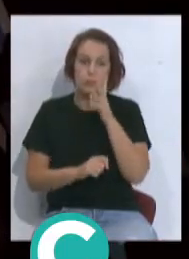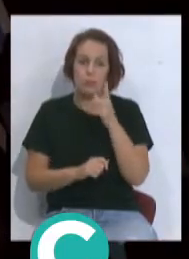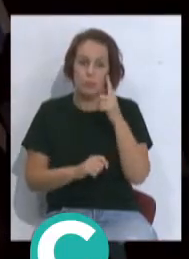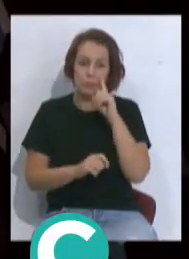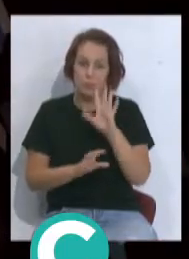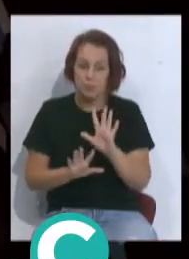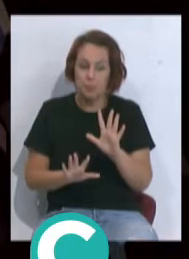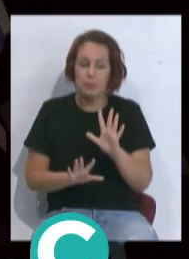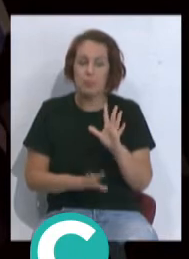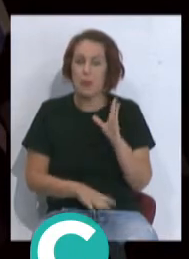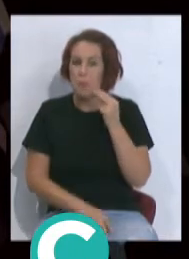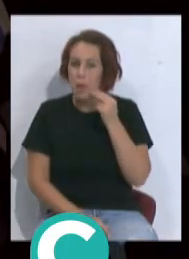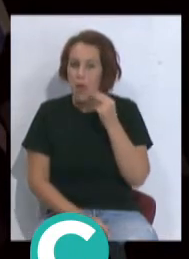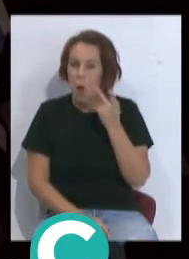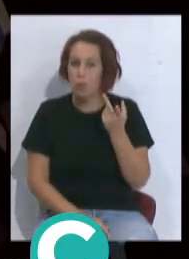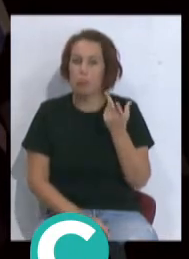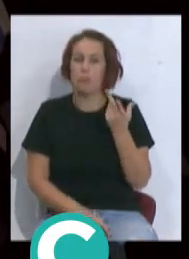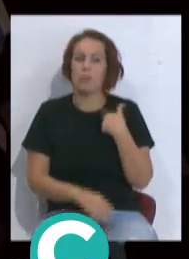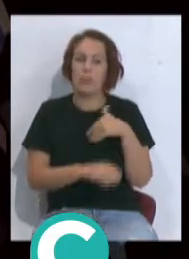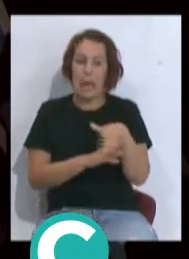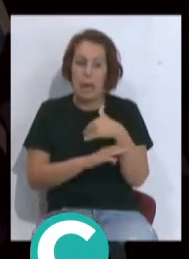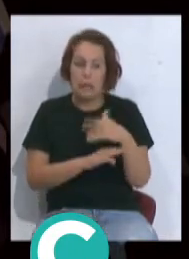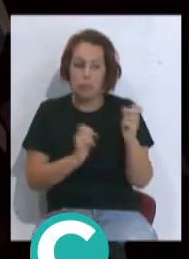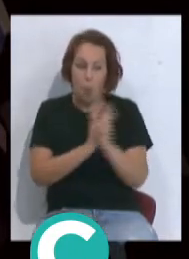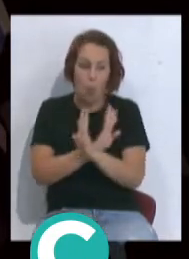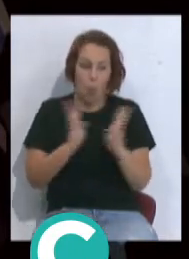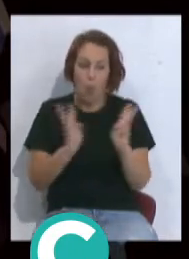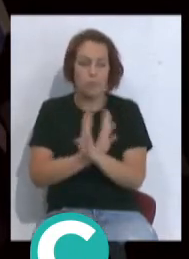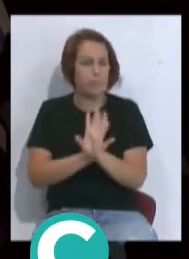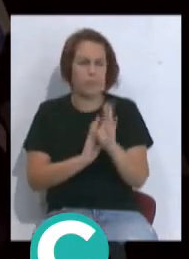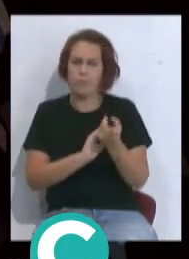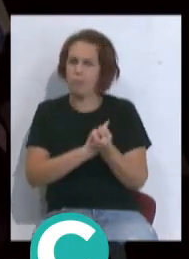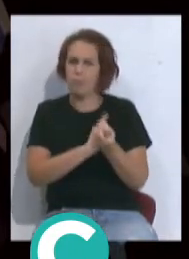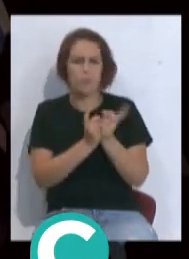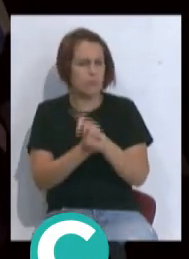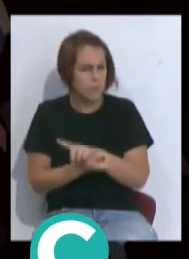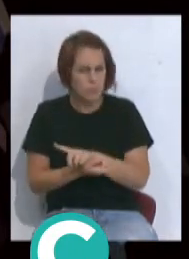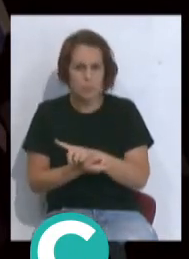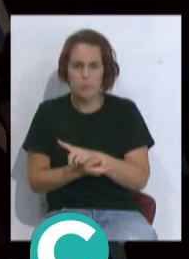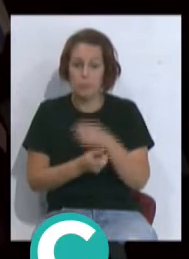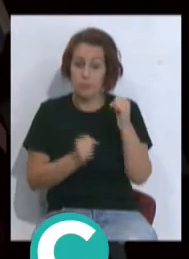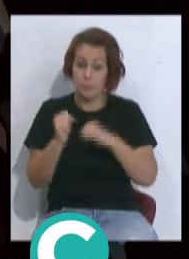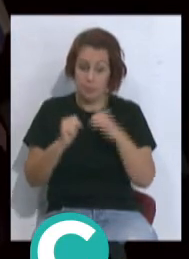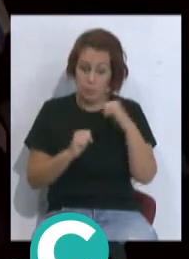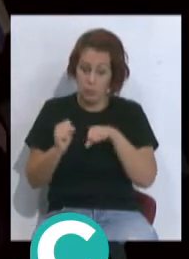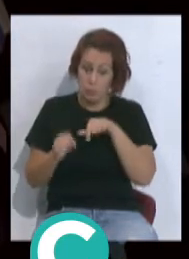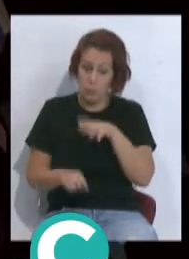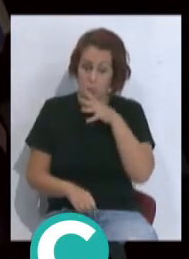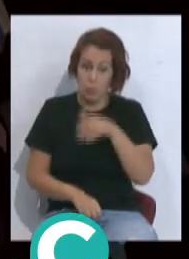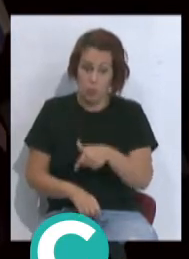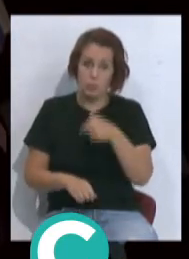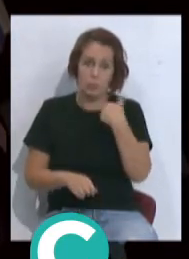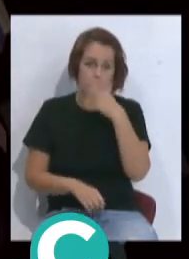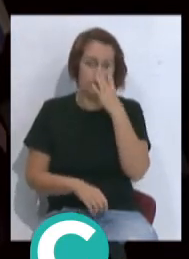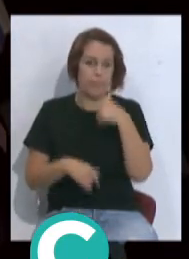da miedo a lo mejor una celebración tumultuosa en la calle, pero todo lo contrario, el concurso, el COAC, es el único motivo por el que se suspende el